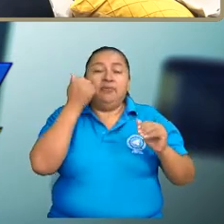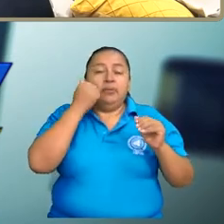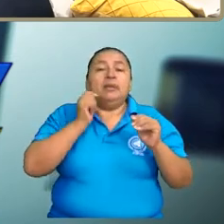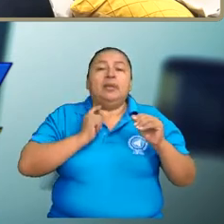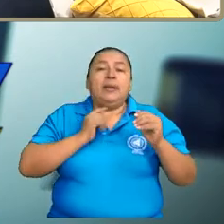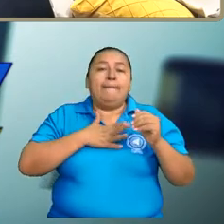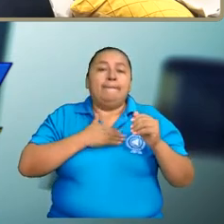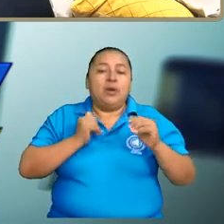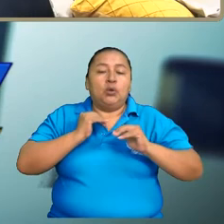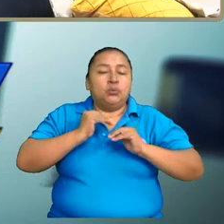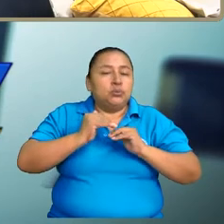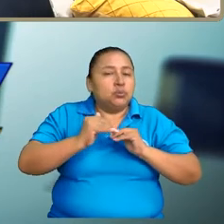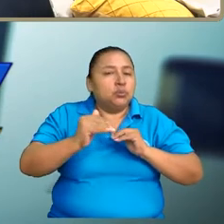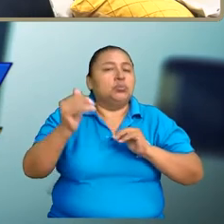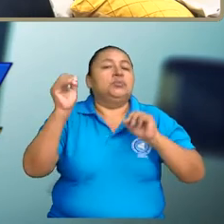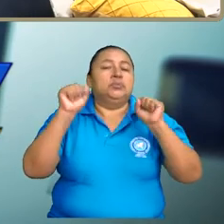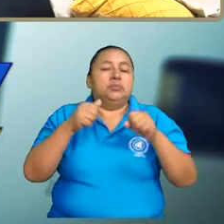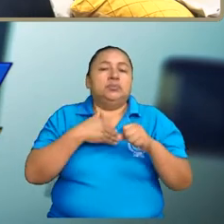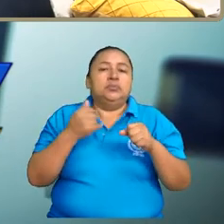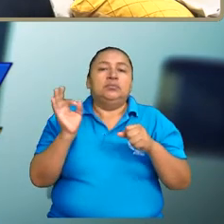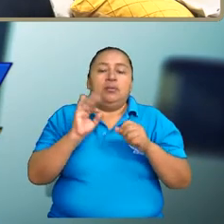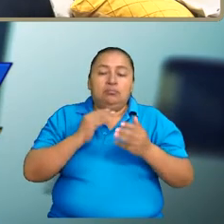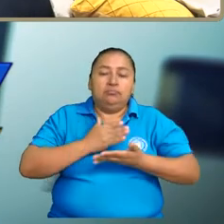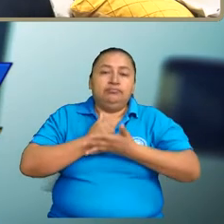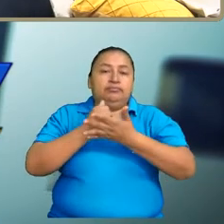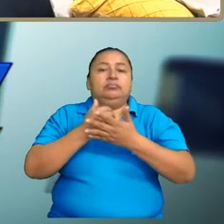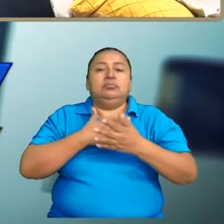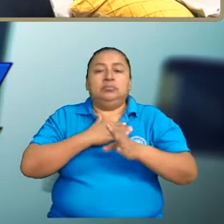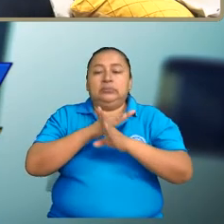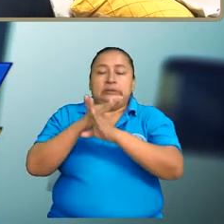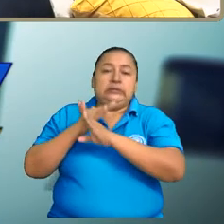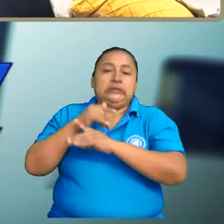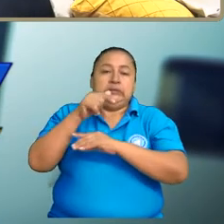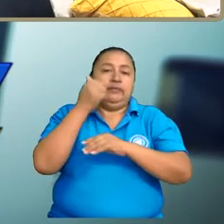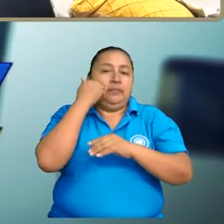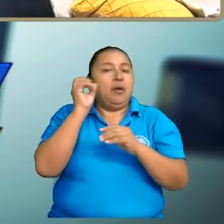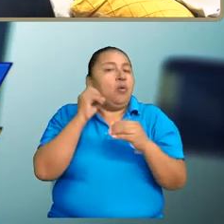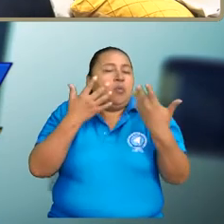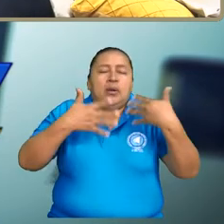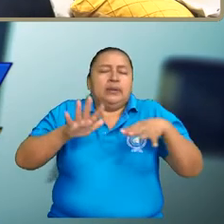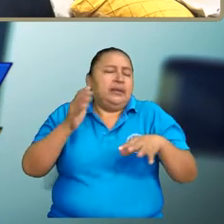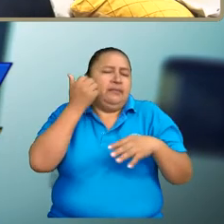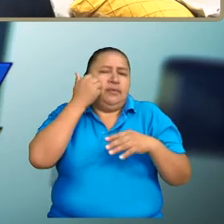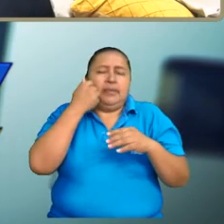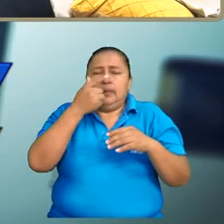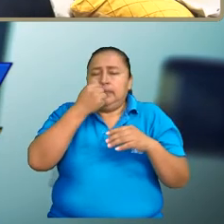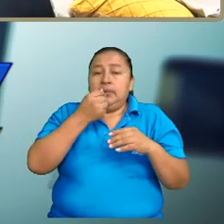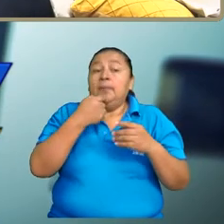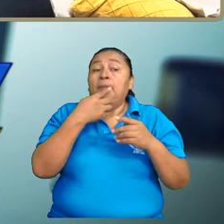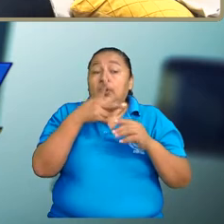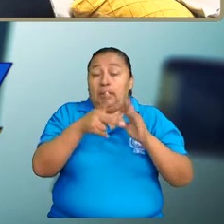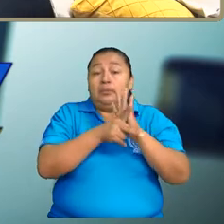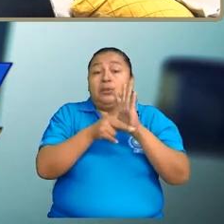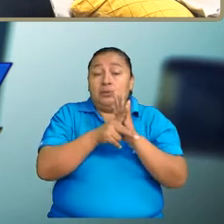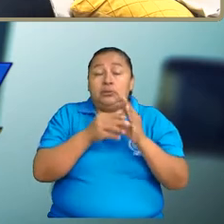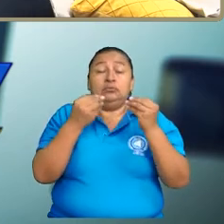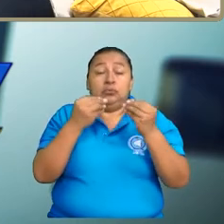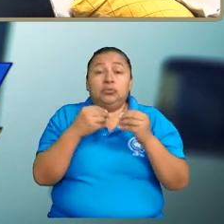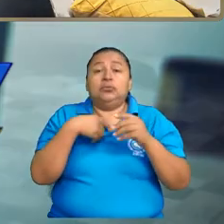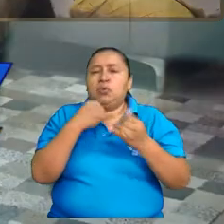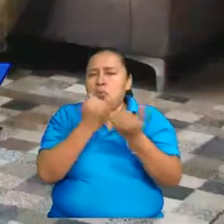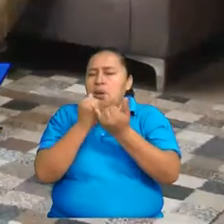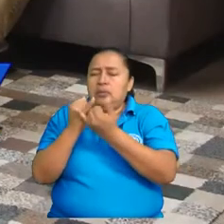una mejor condición para poder enfrentar esta enfermedad y cualquier otra enfermedad respiratoria, porque el riesgo es bastante